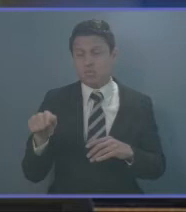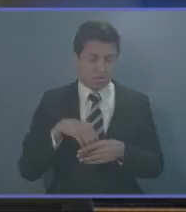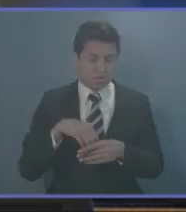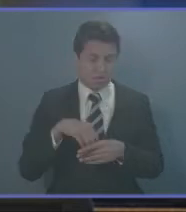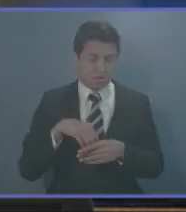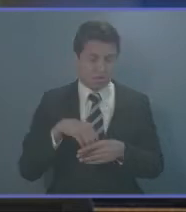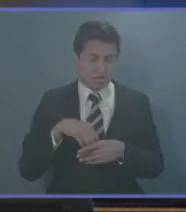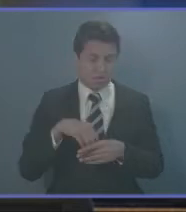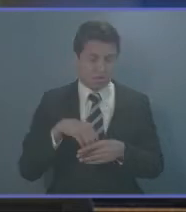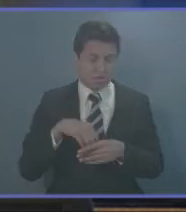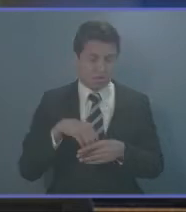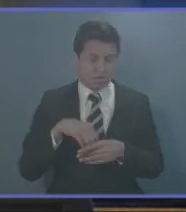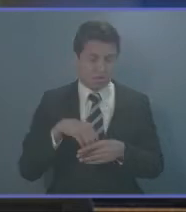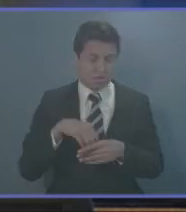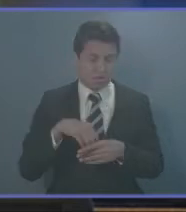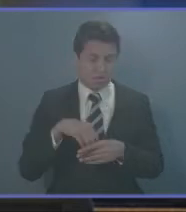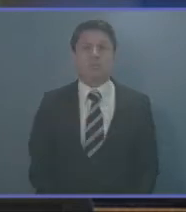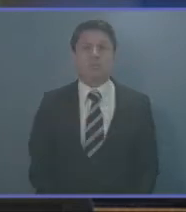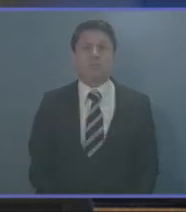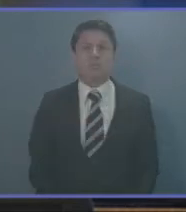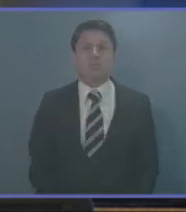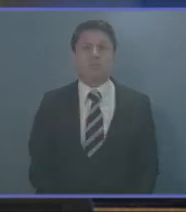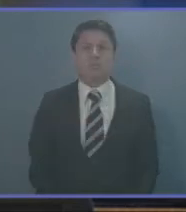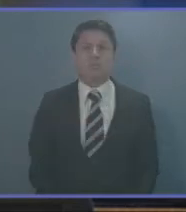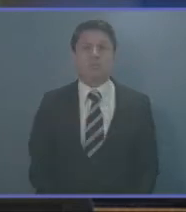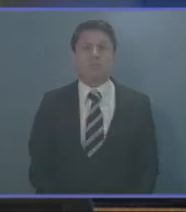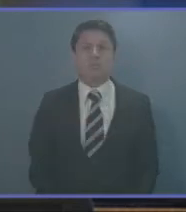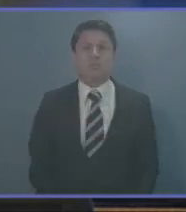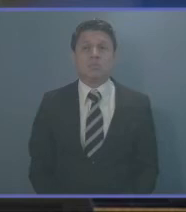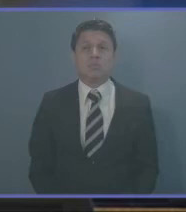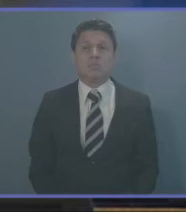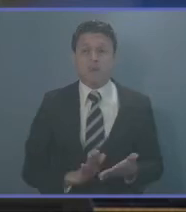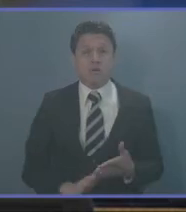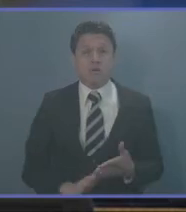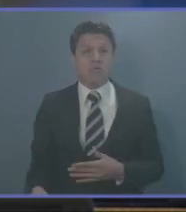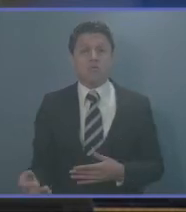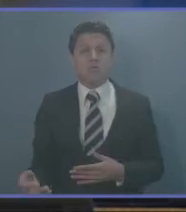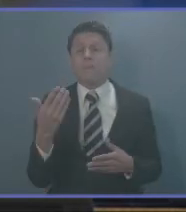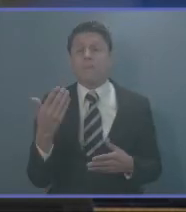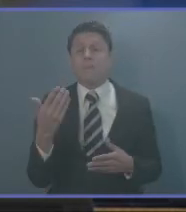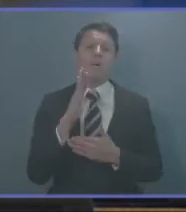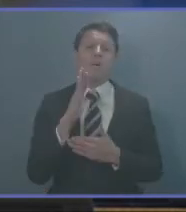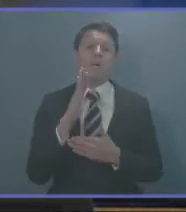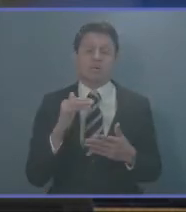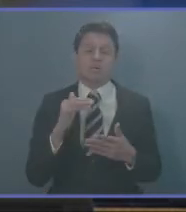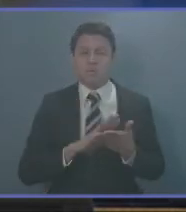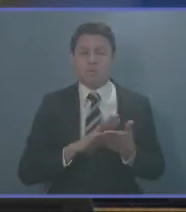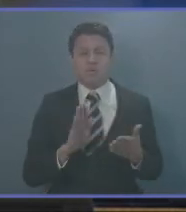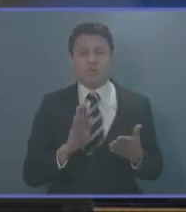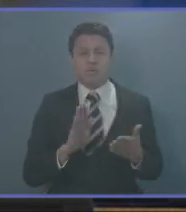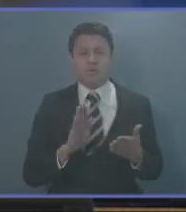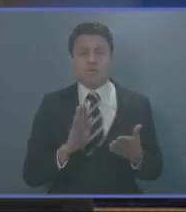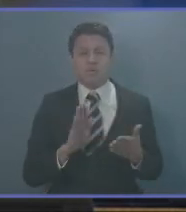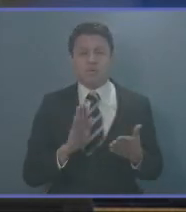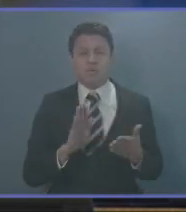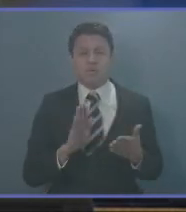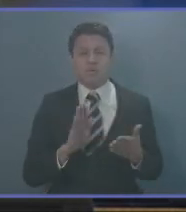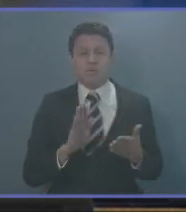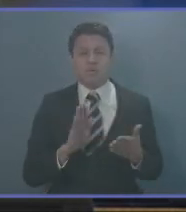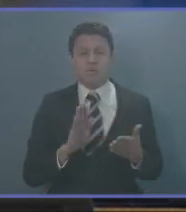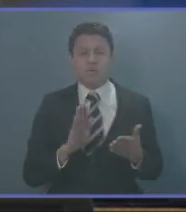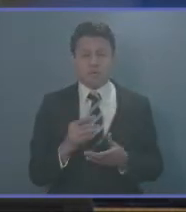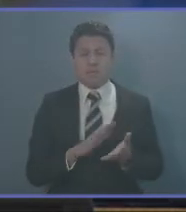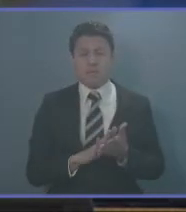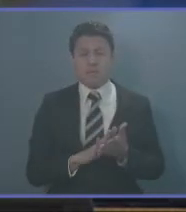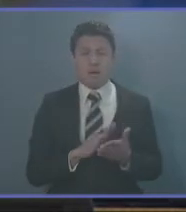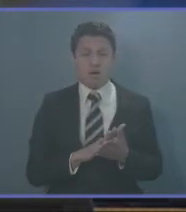pago. Del pago indebido o en exceso. Artículo 40. Si un contribuyente pagare